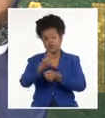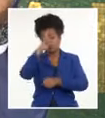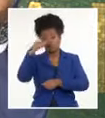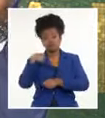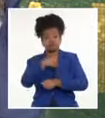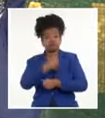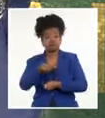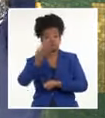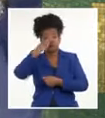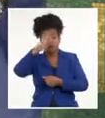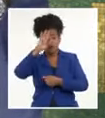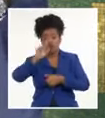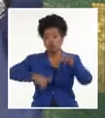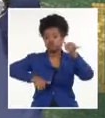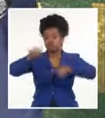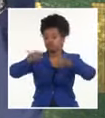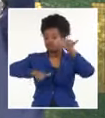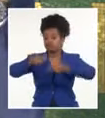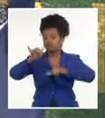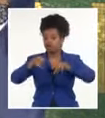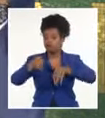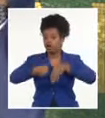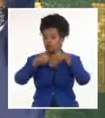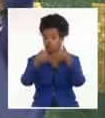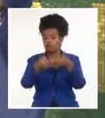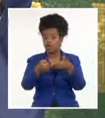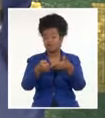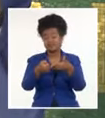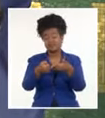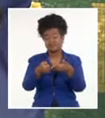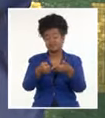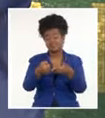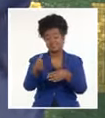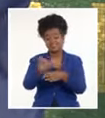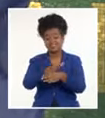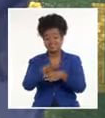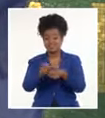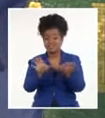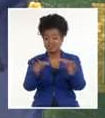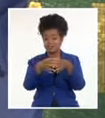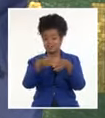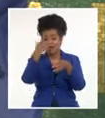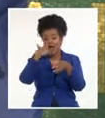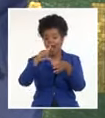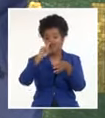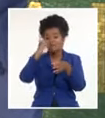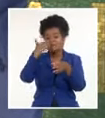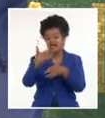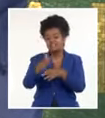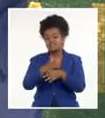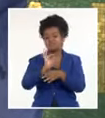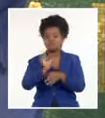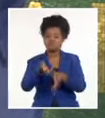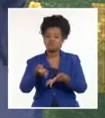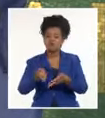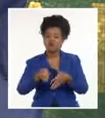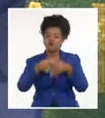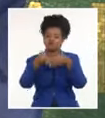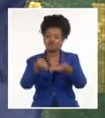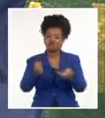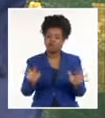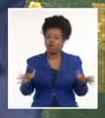la pandemia. Esa es una diferencia esencial, radical, entre lo que significa el ALBA como una alianza para